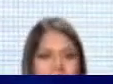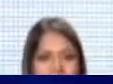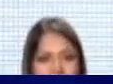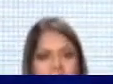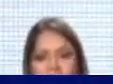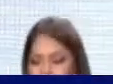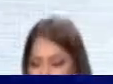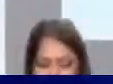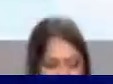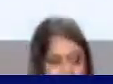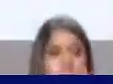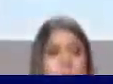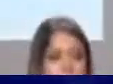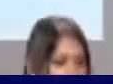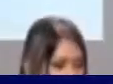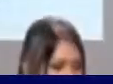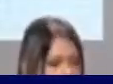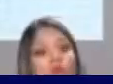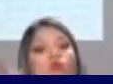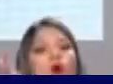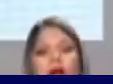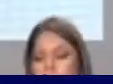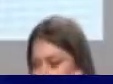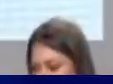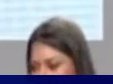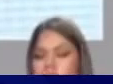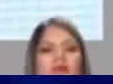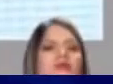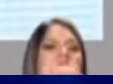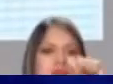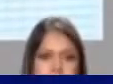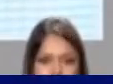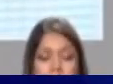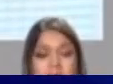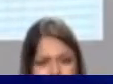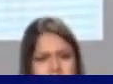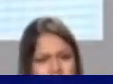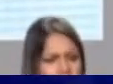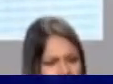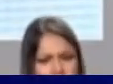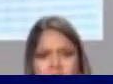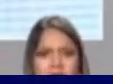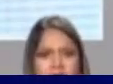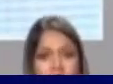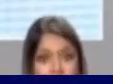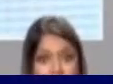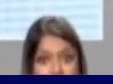y mujeres totalmente de las cárceles, un sistema transitorio de cárceles barcazas y tener